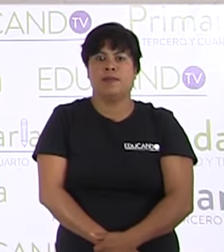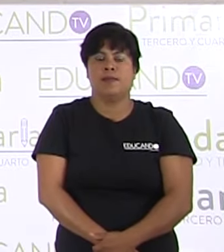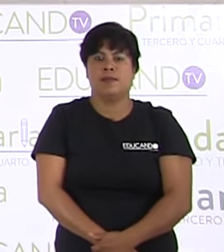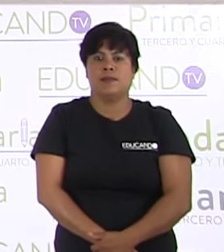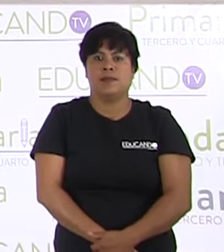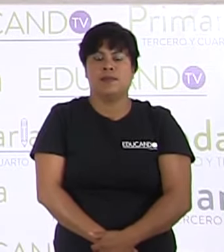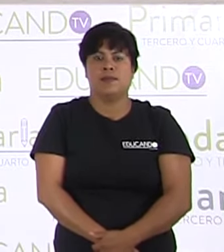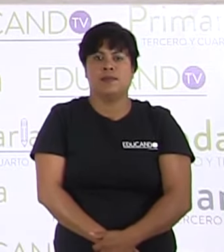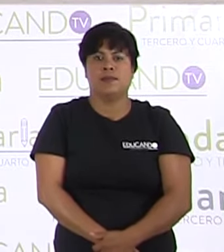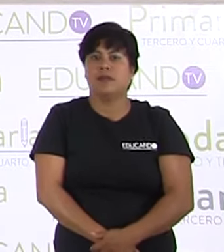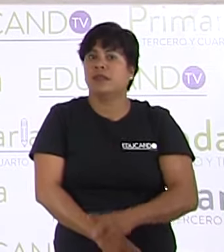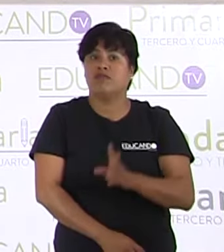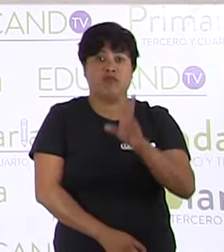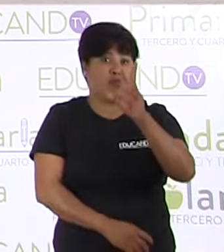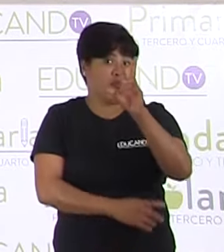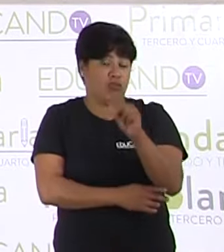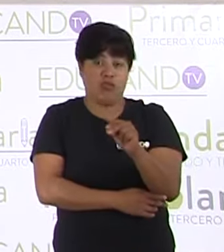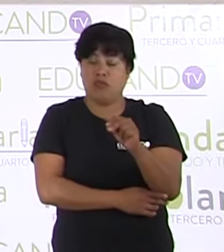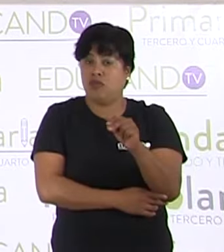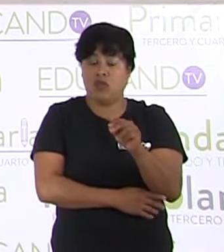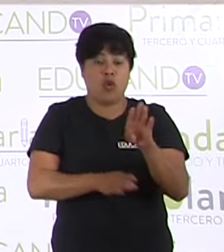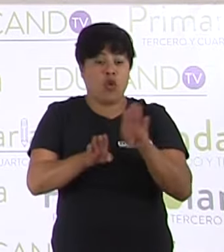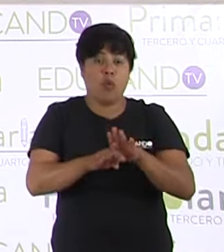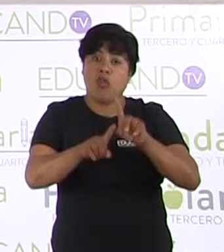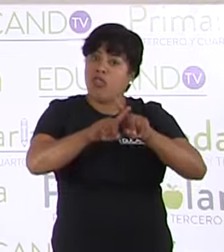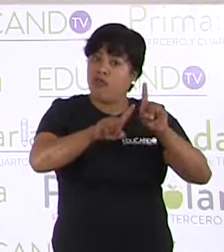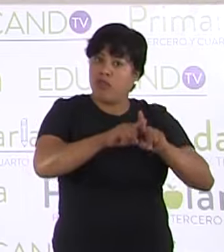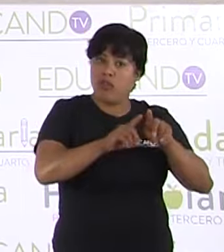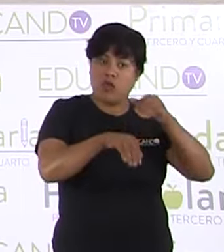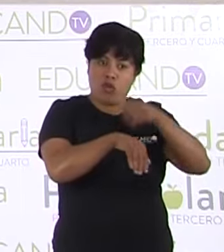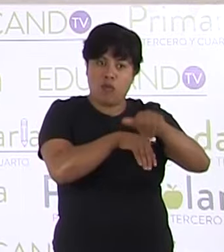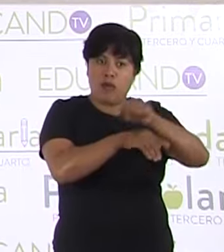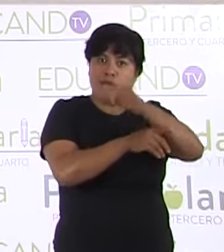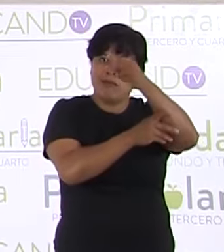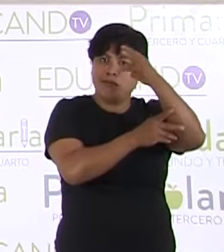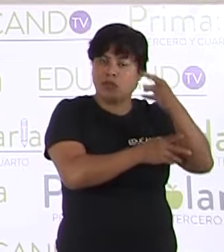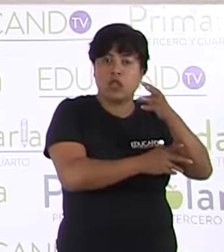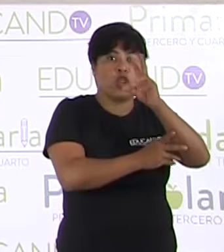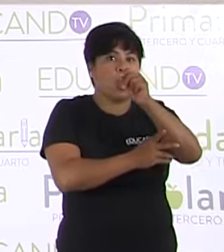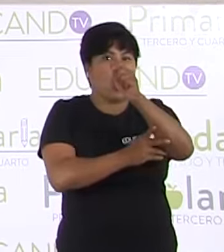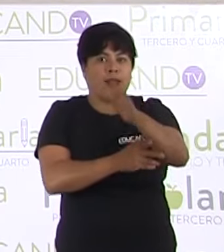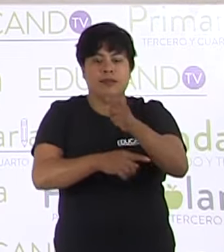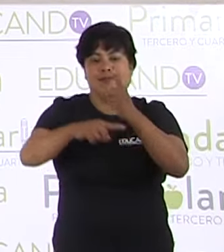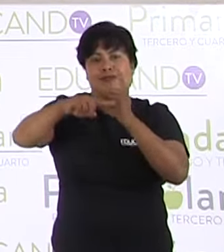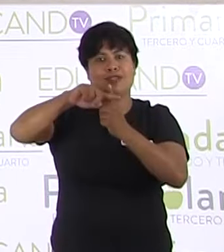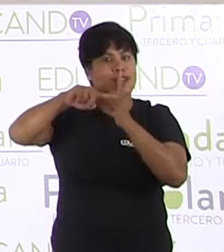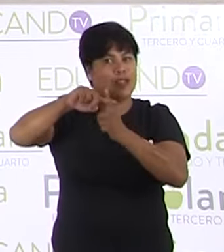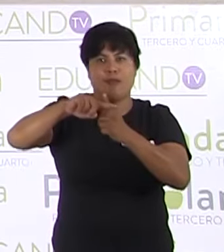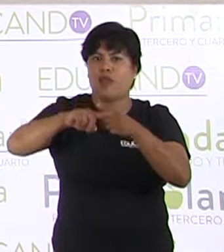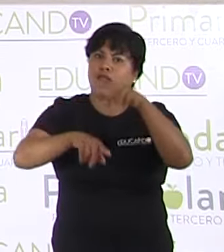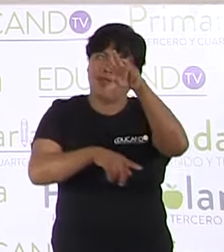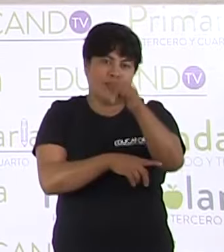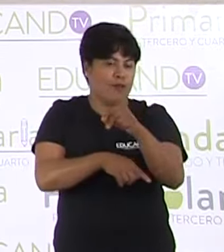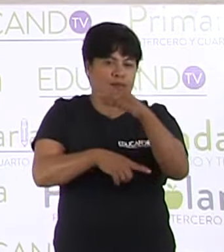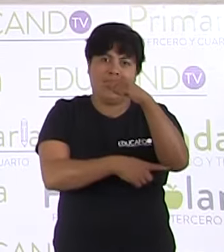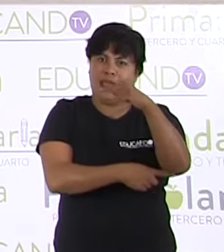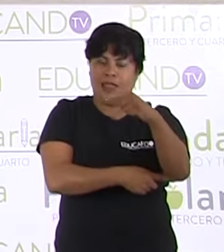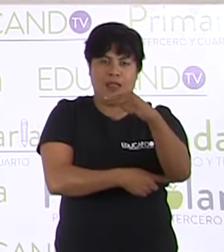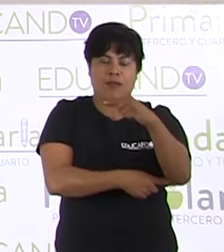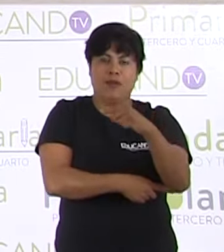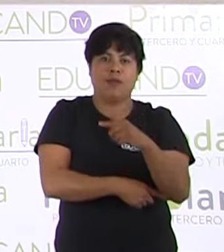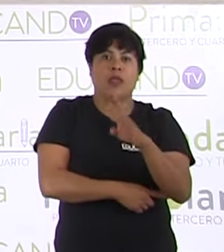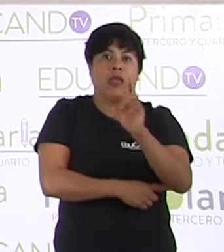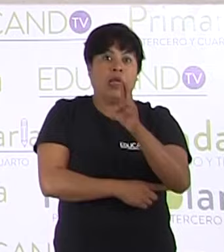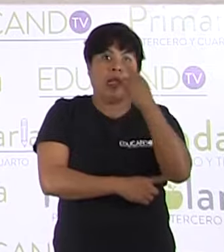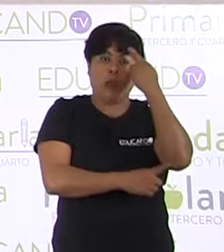cero tampoco como los demás números es positivo ni negativo de acuerdo porque